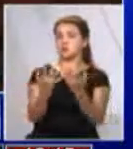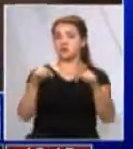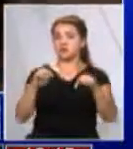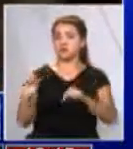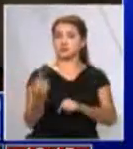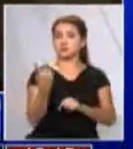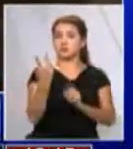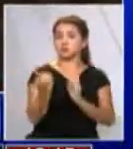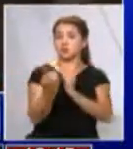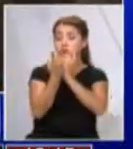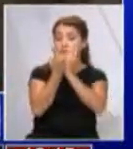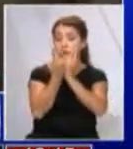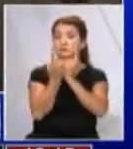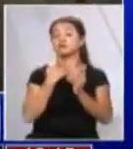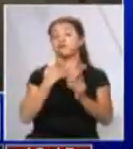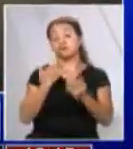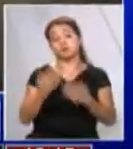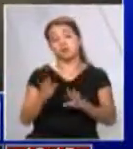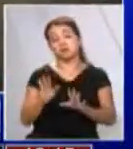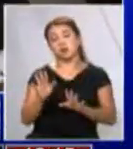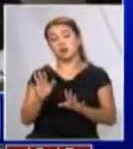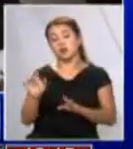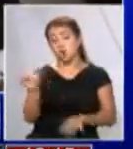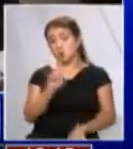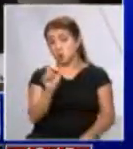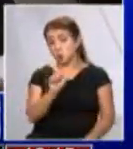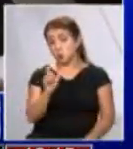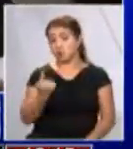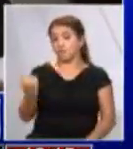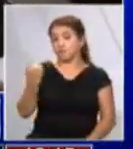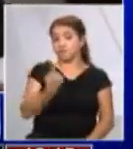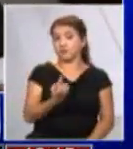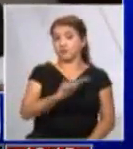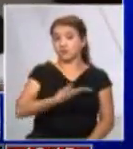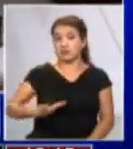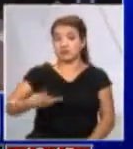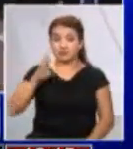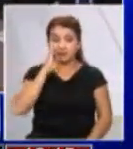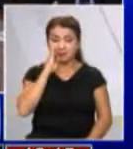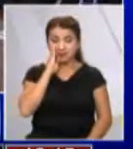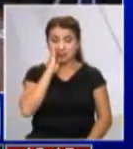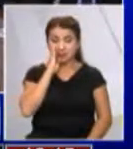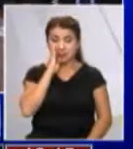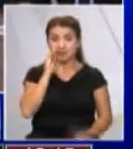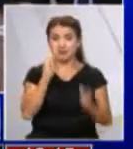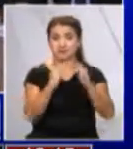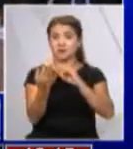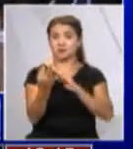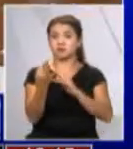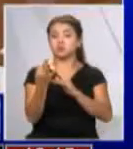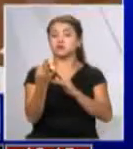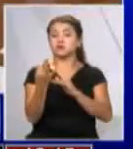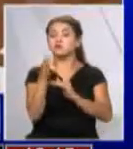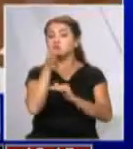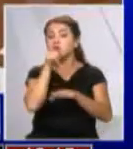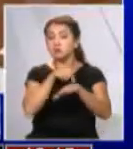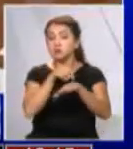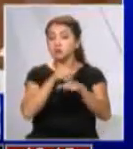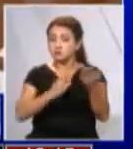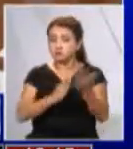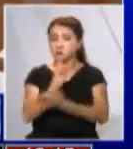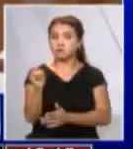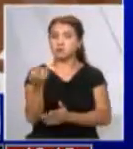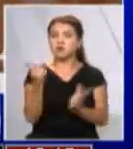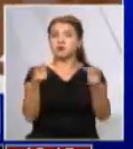segundo encuentro ya, porque evidentemente el día lunes, cuando llegó la presidenta de la República, Michelle Bachelet, al Palacio de la Moneda, a los pocos minutos se desarrolló el